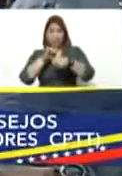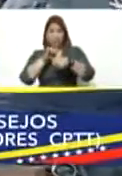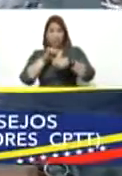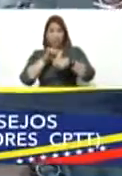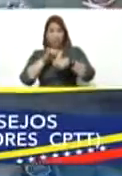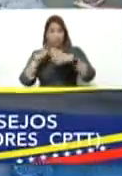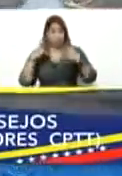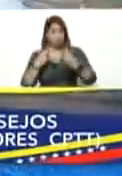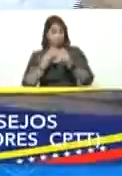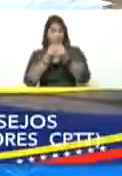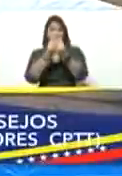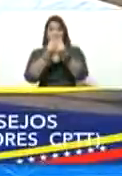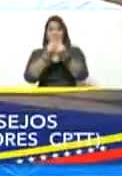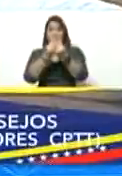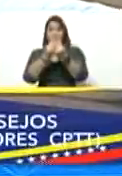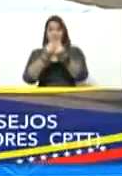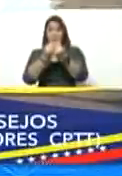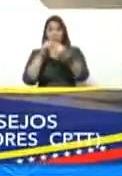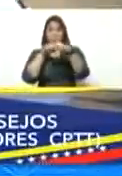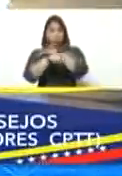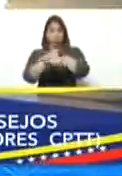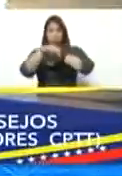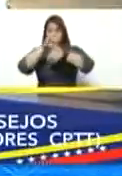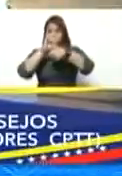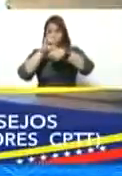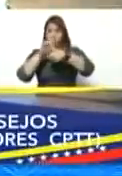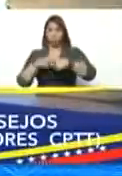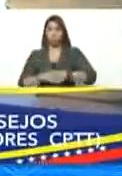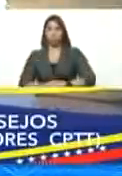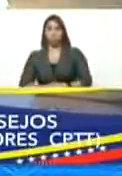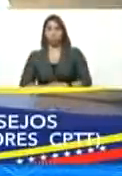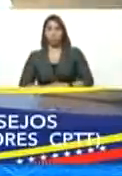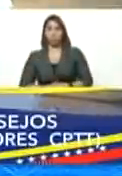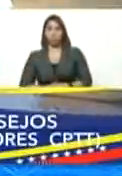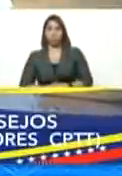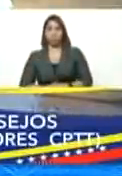conmigo y te meto en quirófano. Ah,